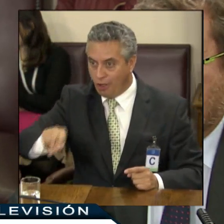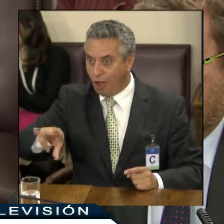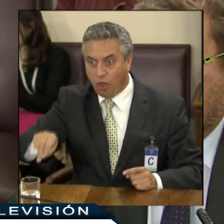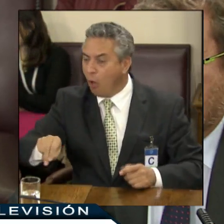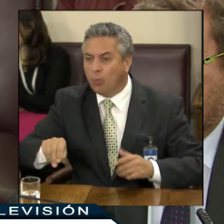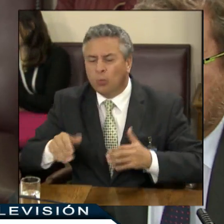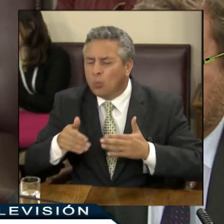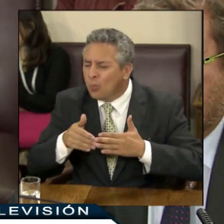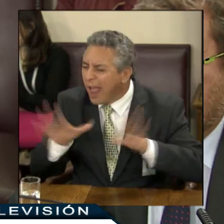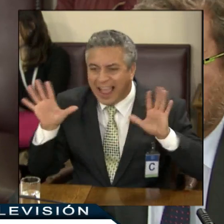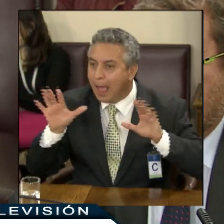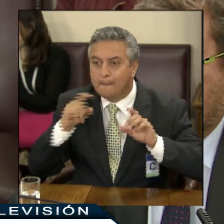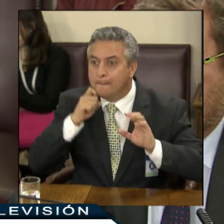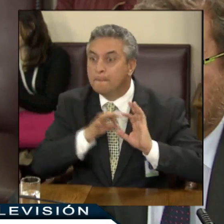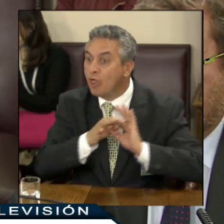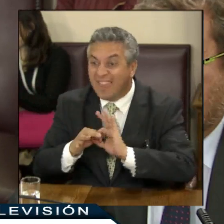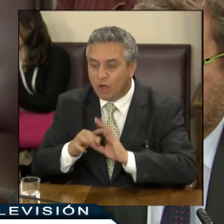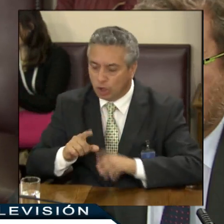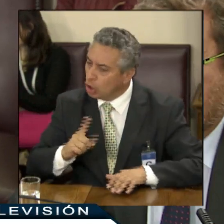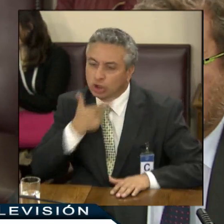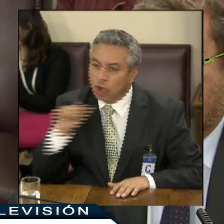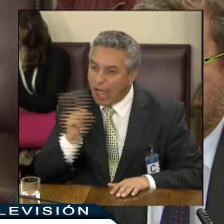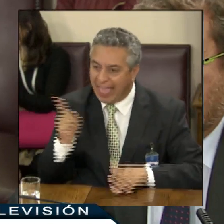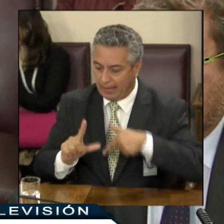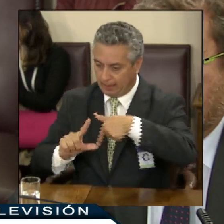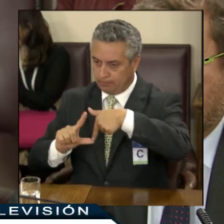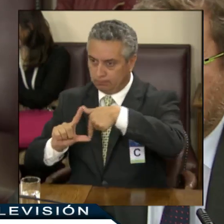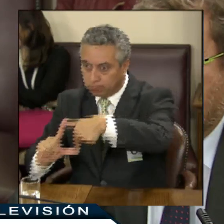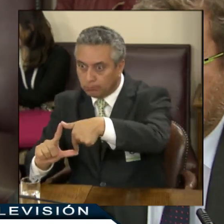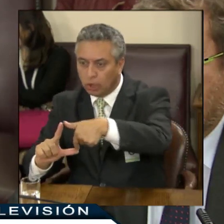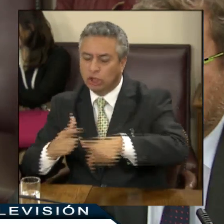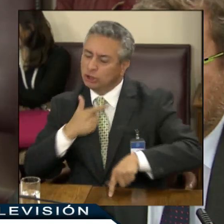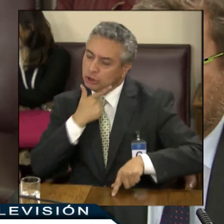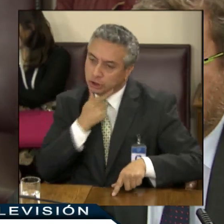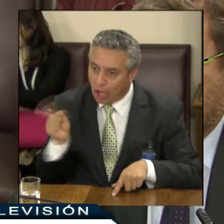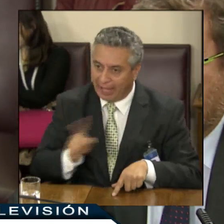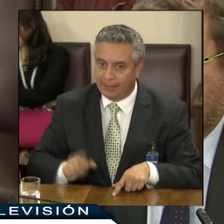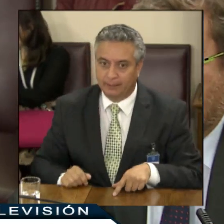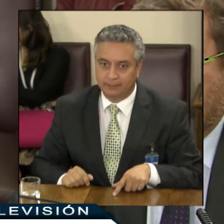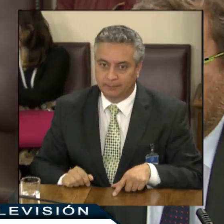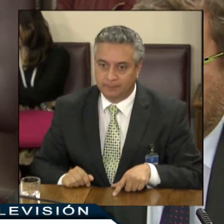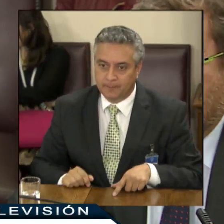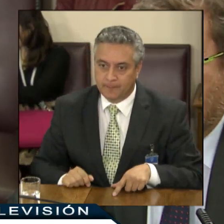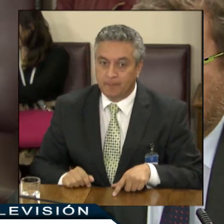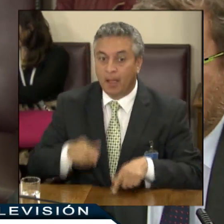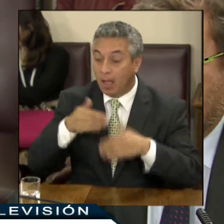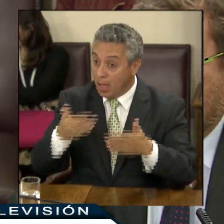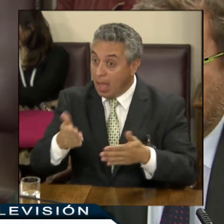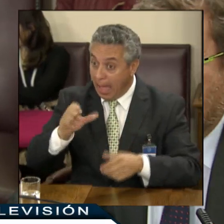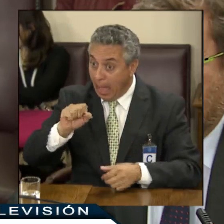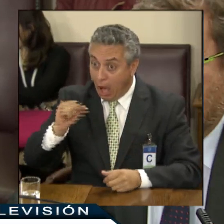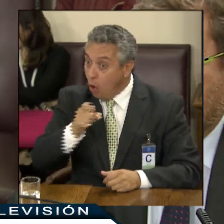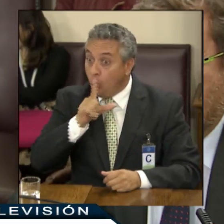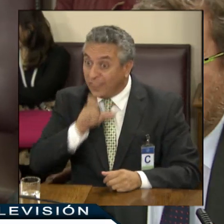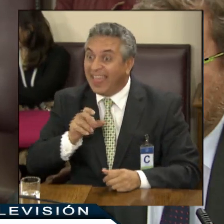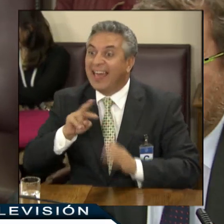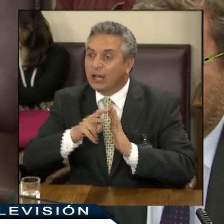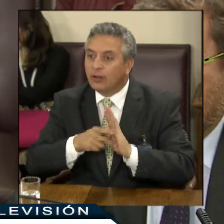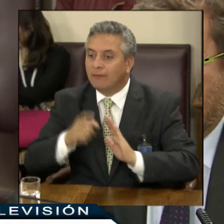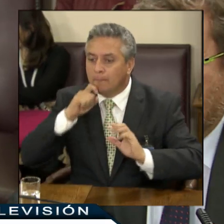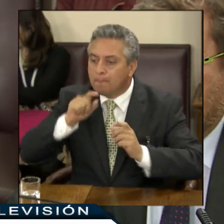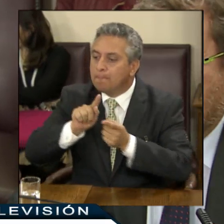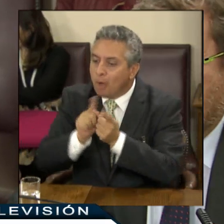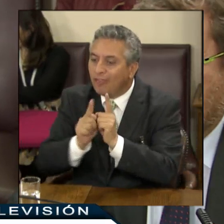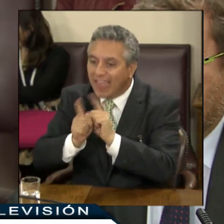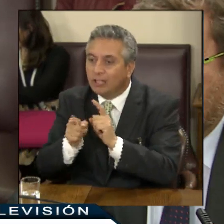motivo a a incluir el ajuste razonable recuadro de intérpretes en lengua de seña el ajuste razonable son las modificaciones o